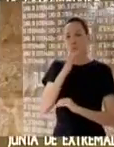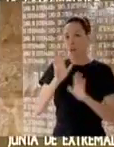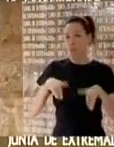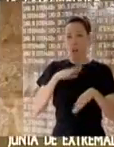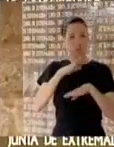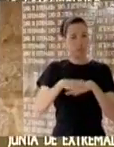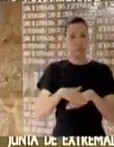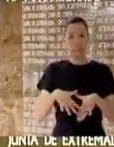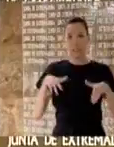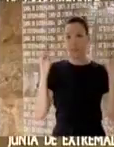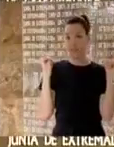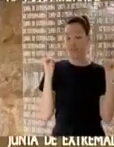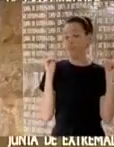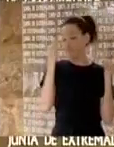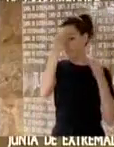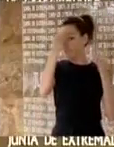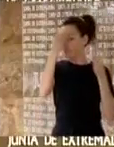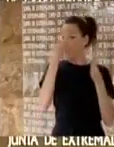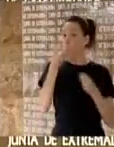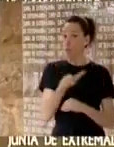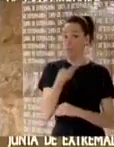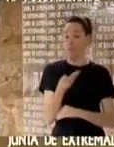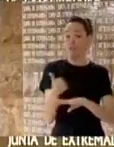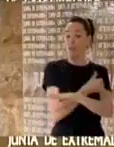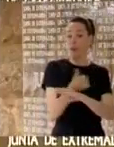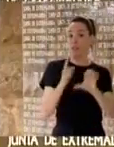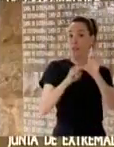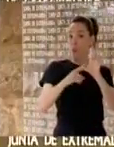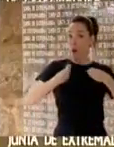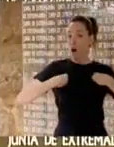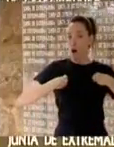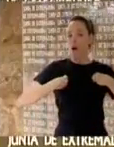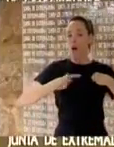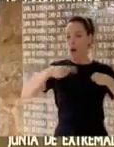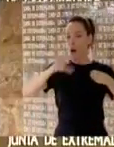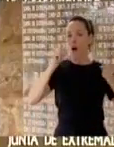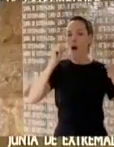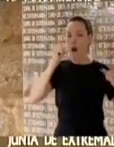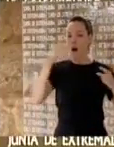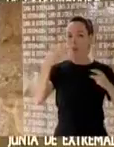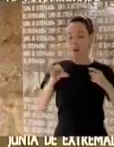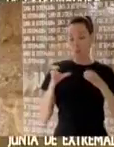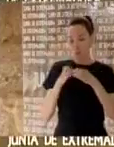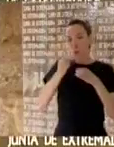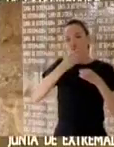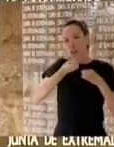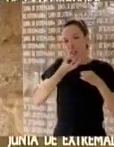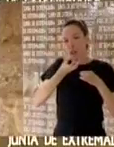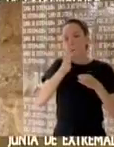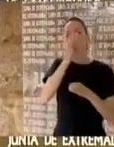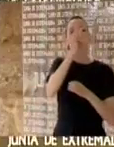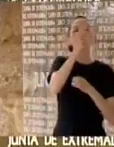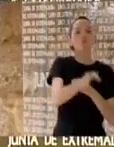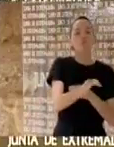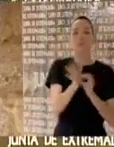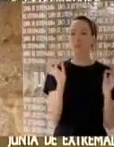que la sociedad extremeña sepa que el Partido Socialista Obrero Español no promete, pero sí